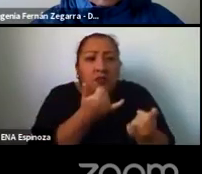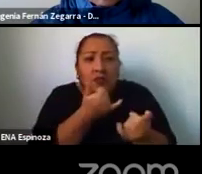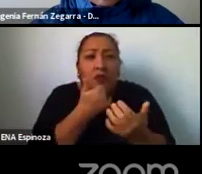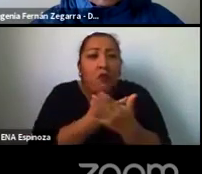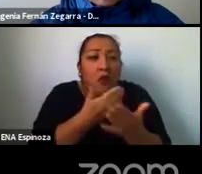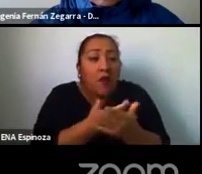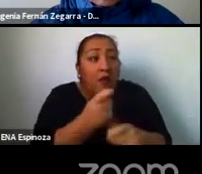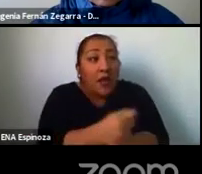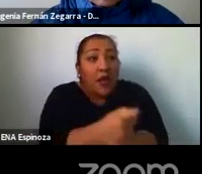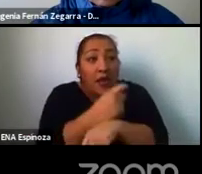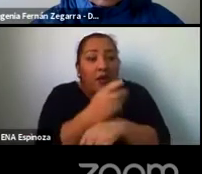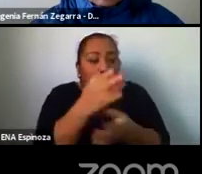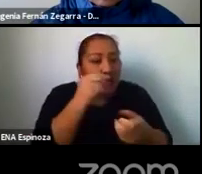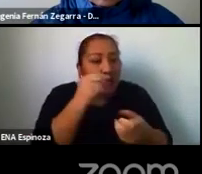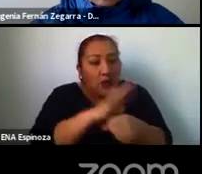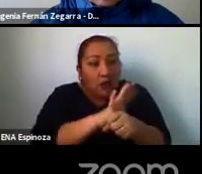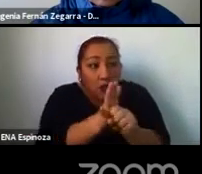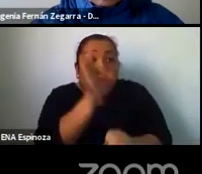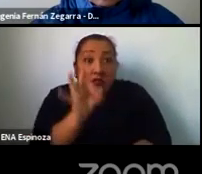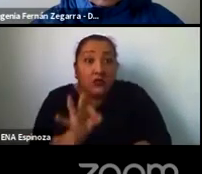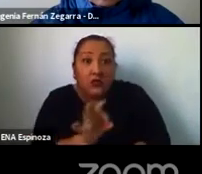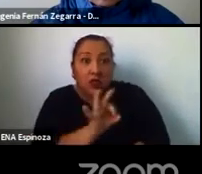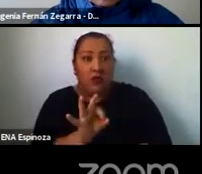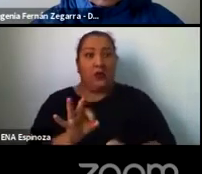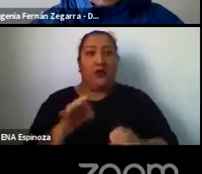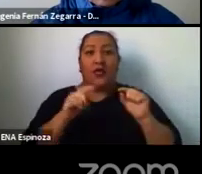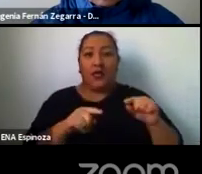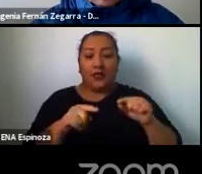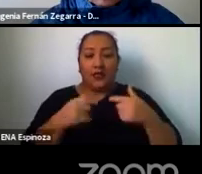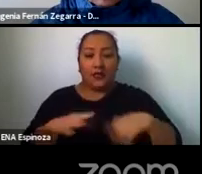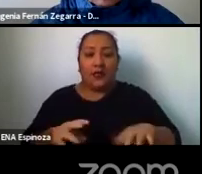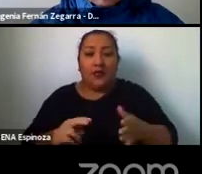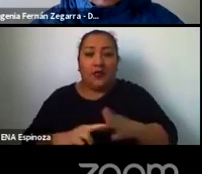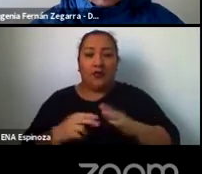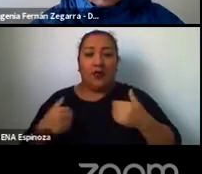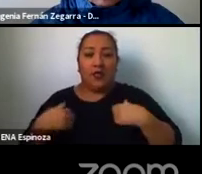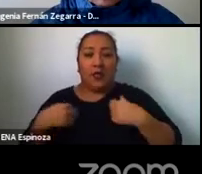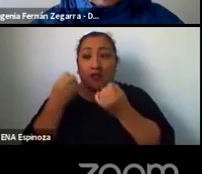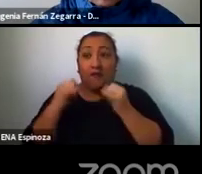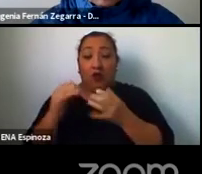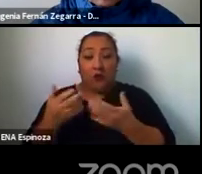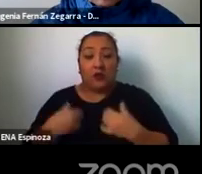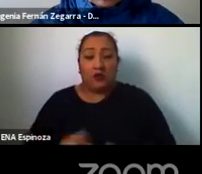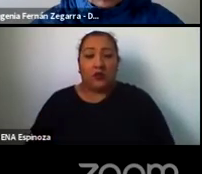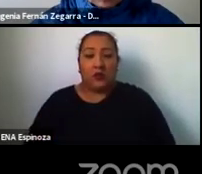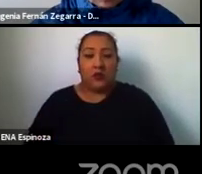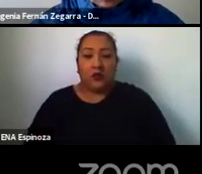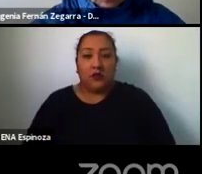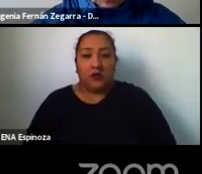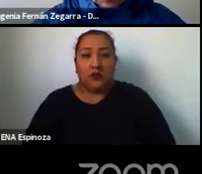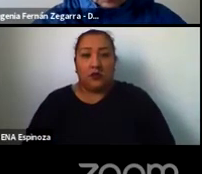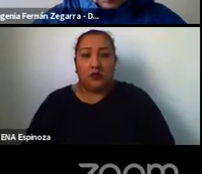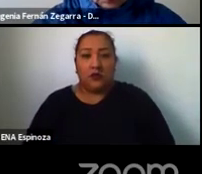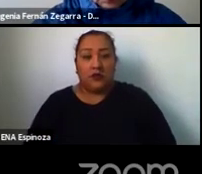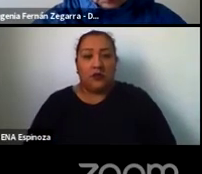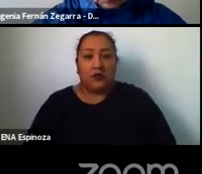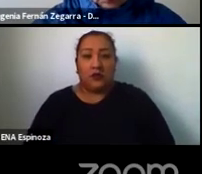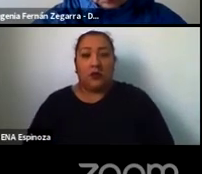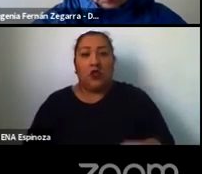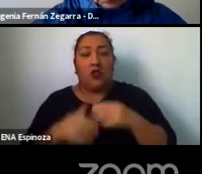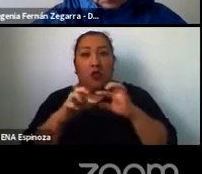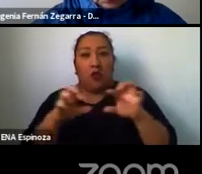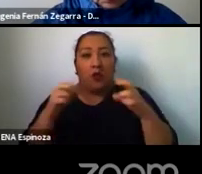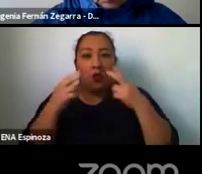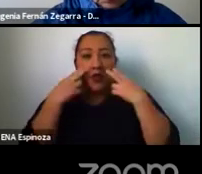saber si efectivamente habían contagiados. Es a raíz de ello que tenemos la información de las personas ya de pueblos